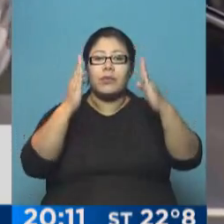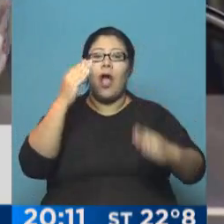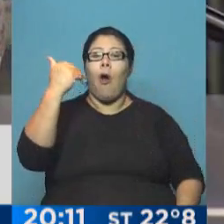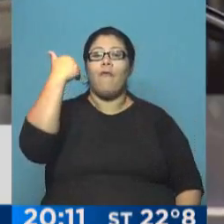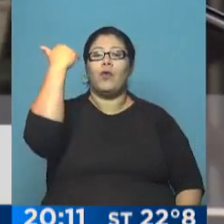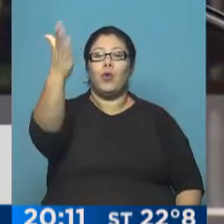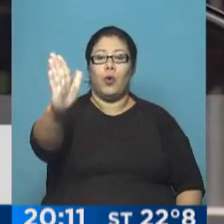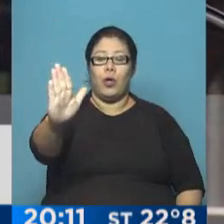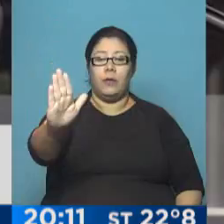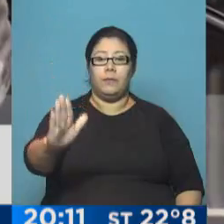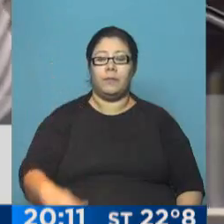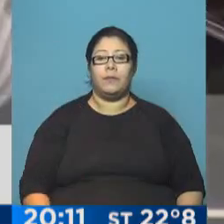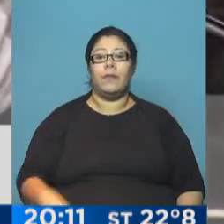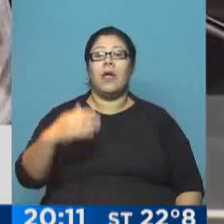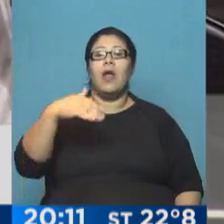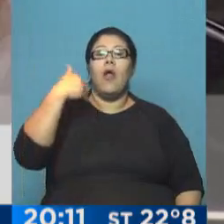futuro,